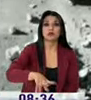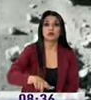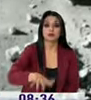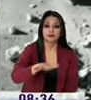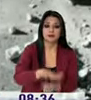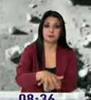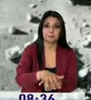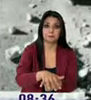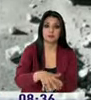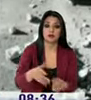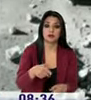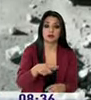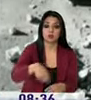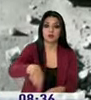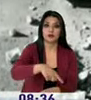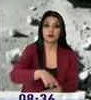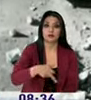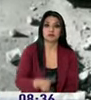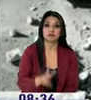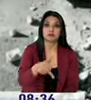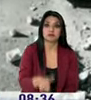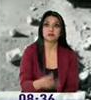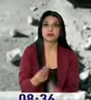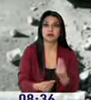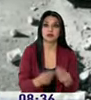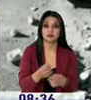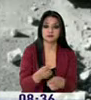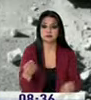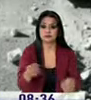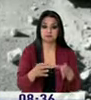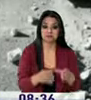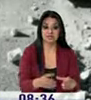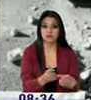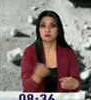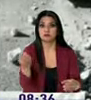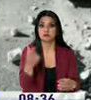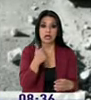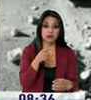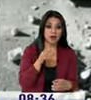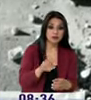la tapa, es lo que pasó. Y claro, no tocó nada más que poner una piedra y un